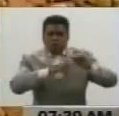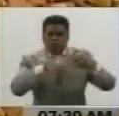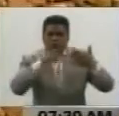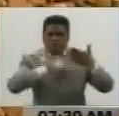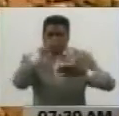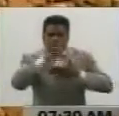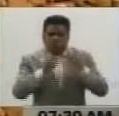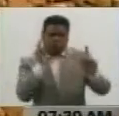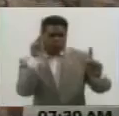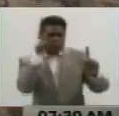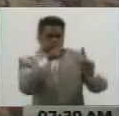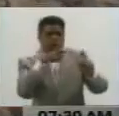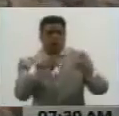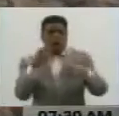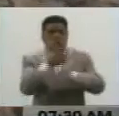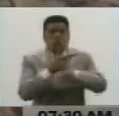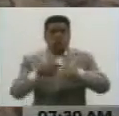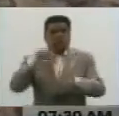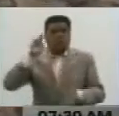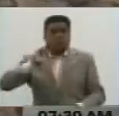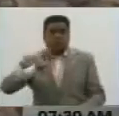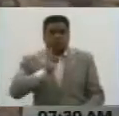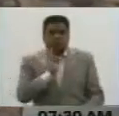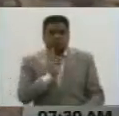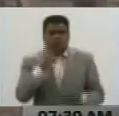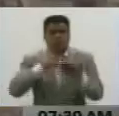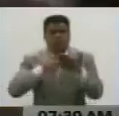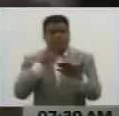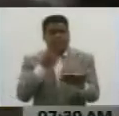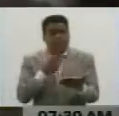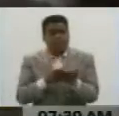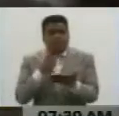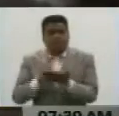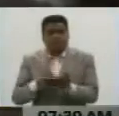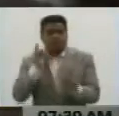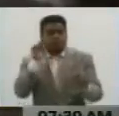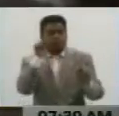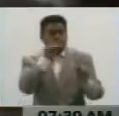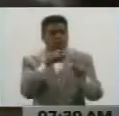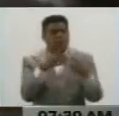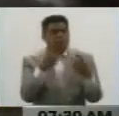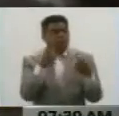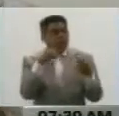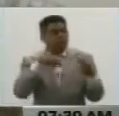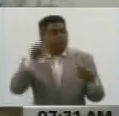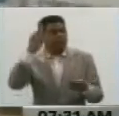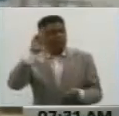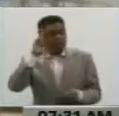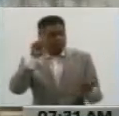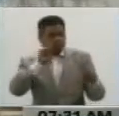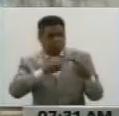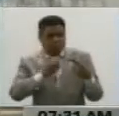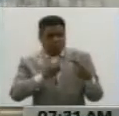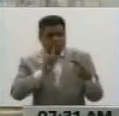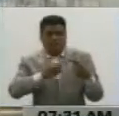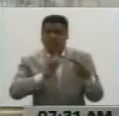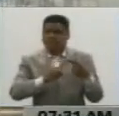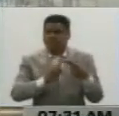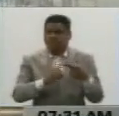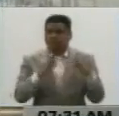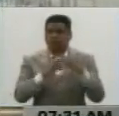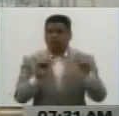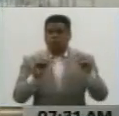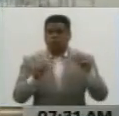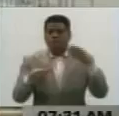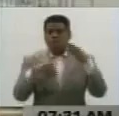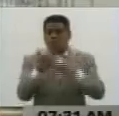trazado por el gobierno bolivariano, que se plantea como un reto por varias razones. Una, diversificar el modelo